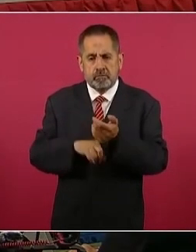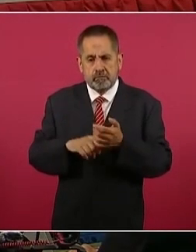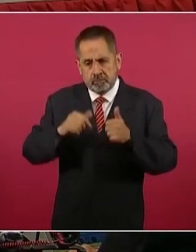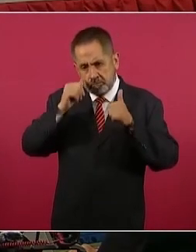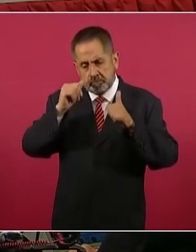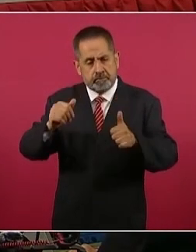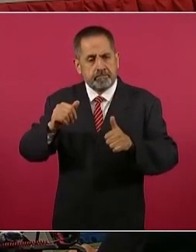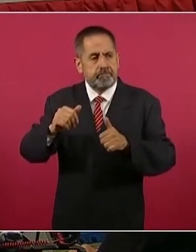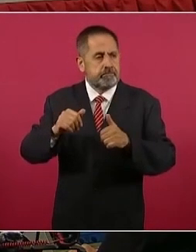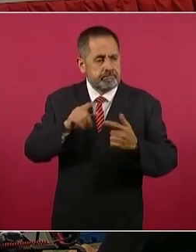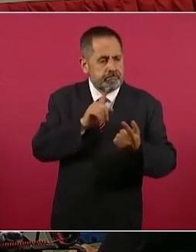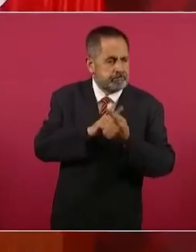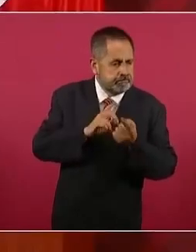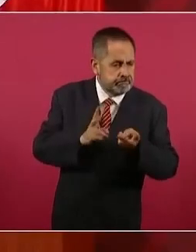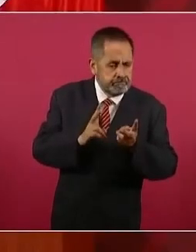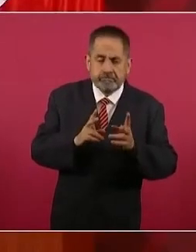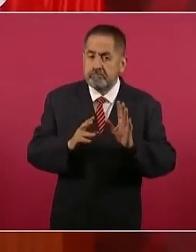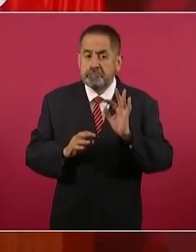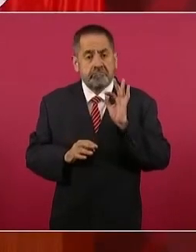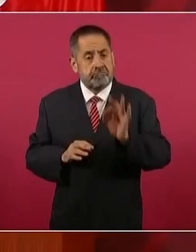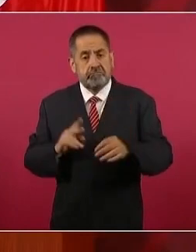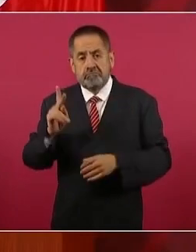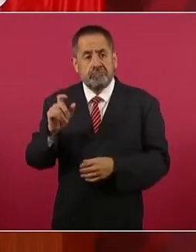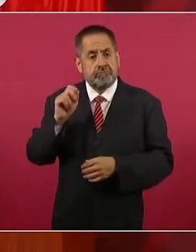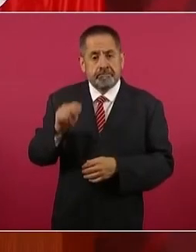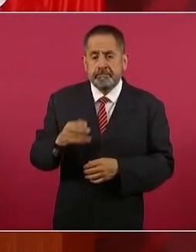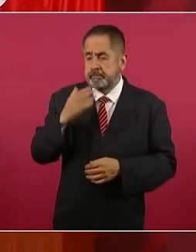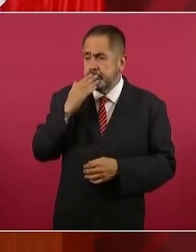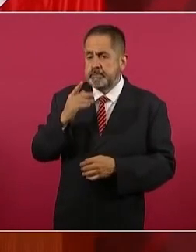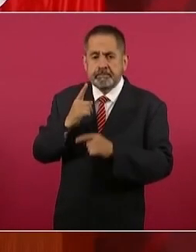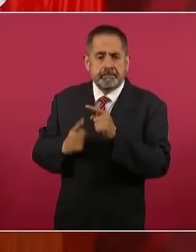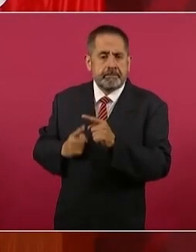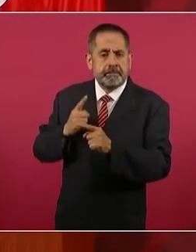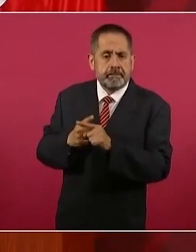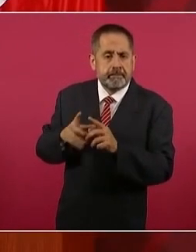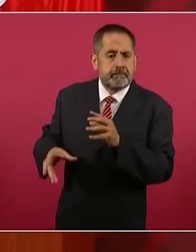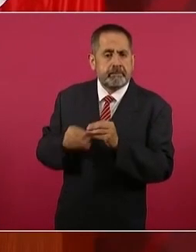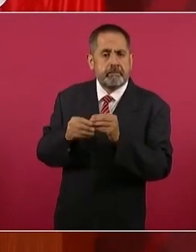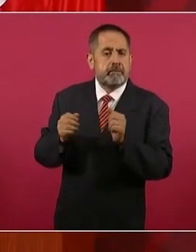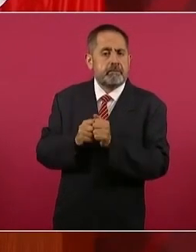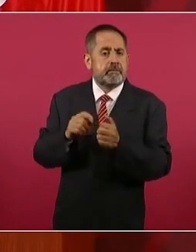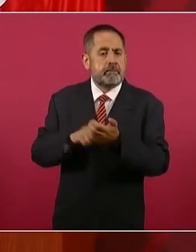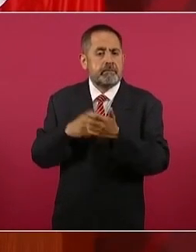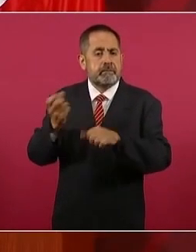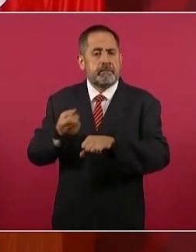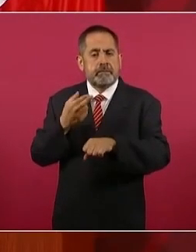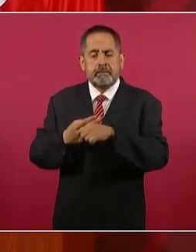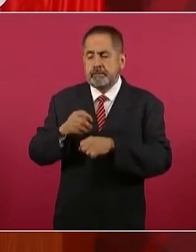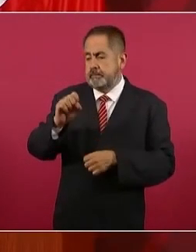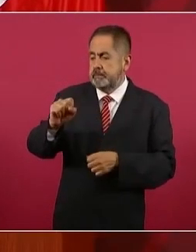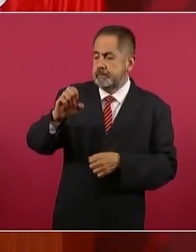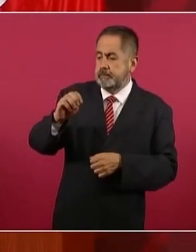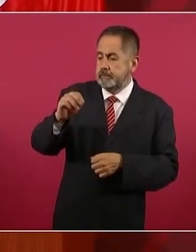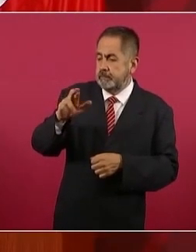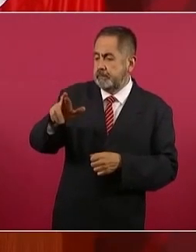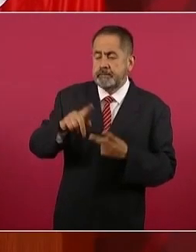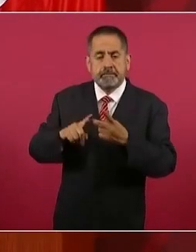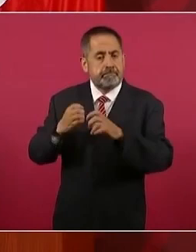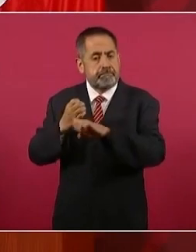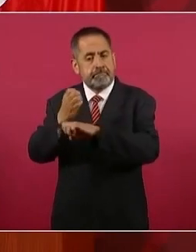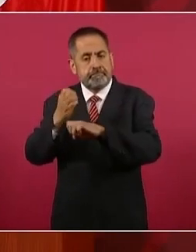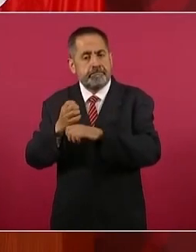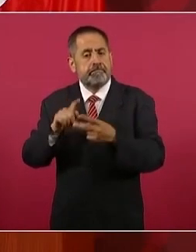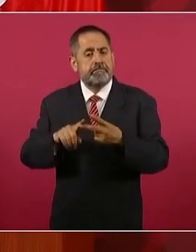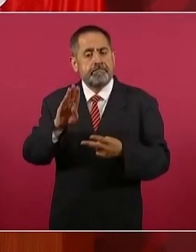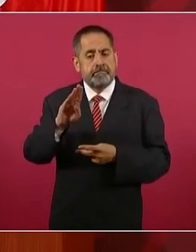médica de primer contacto es una estrategia a la que nos sumamos junto con la secretaria de marina y los gobiernos de los estados